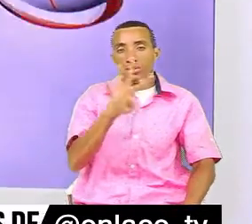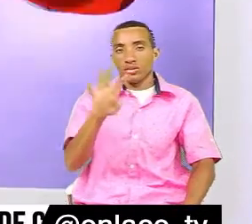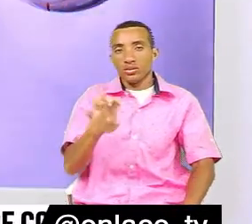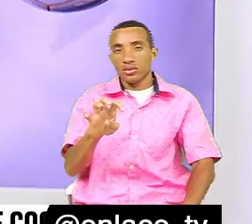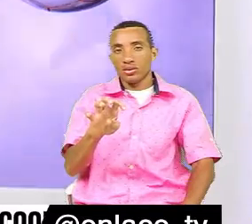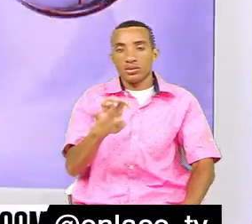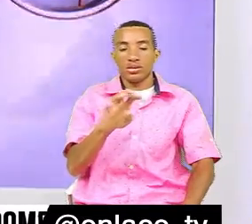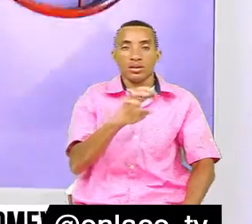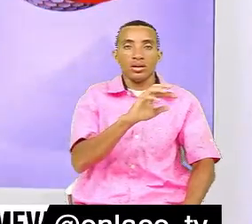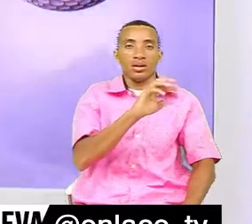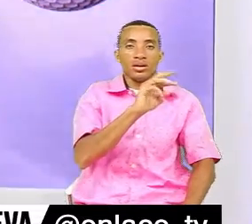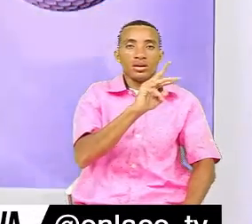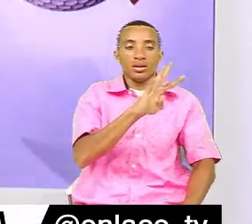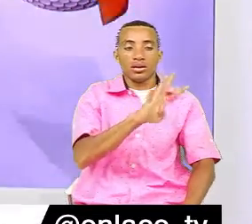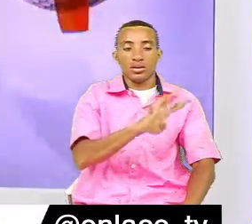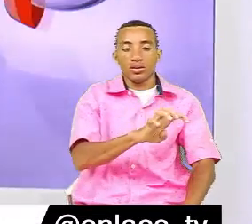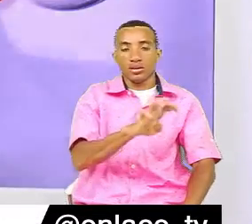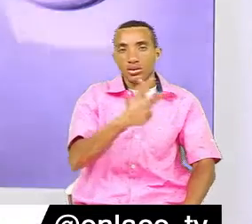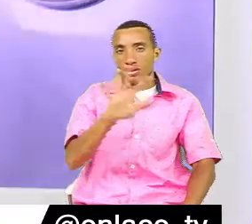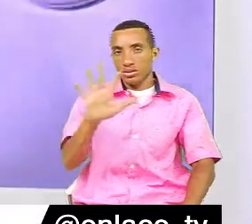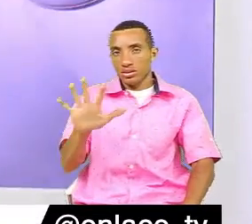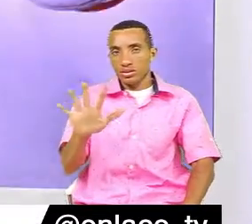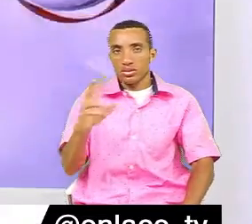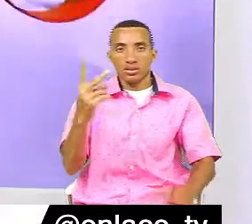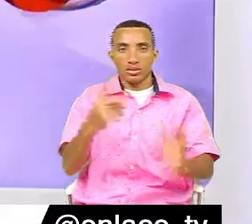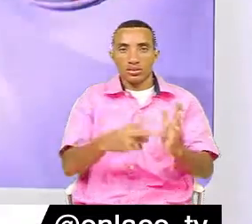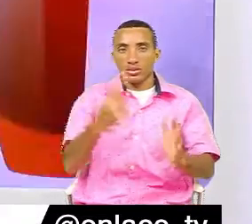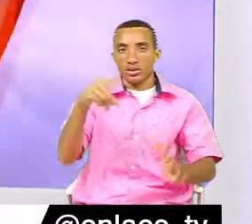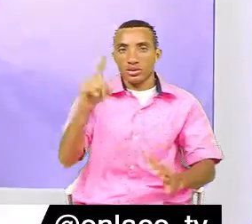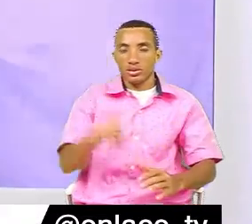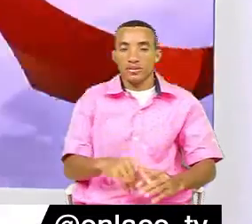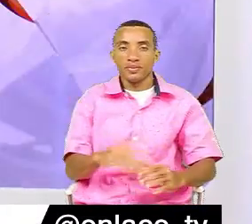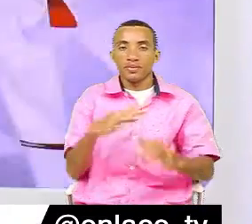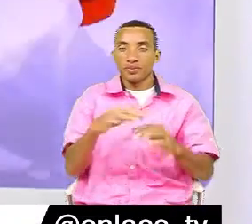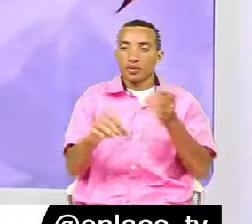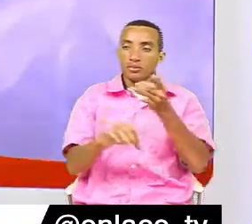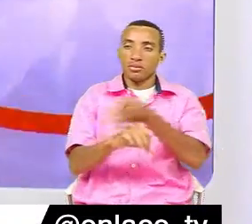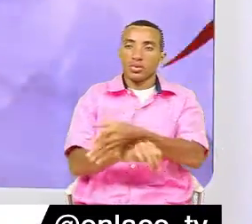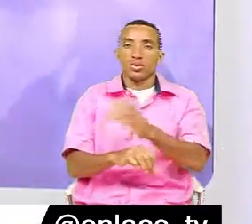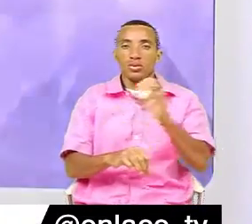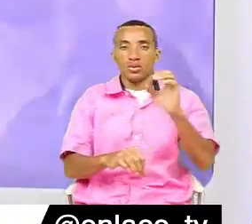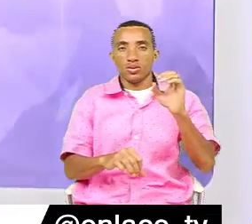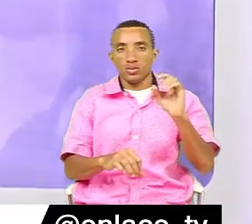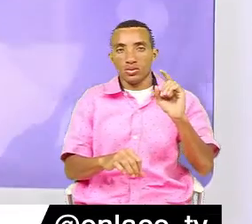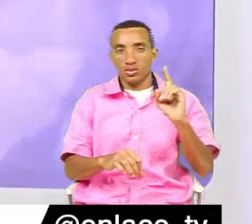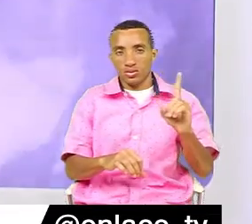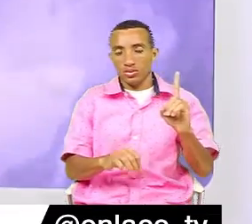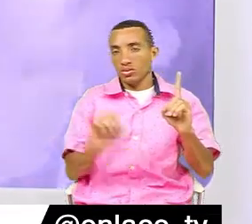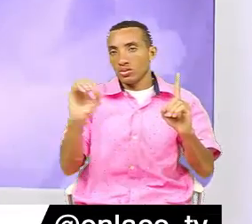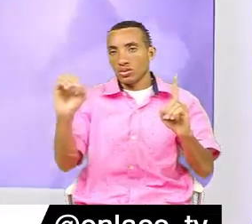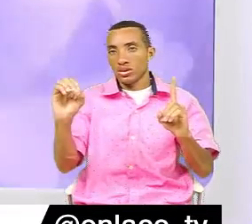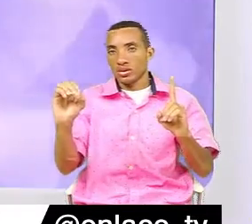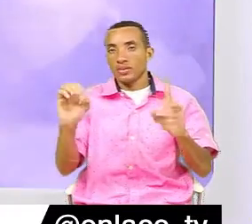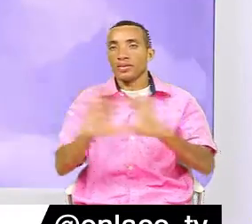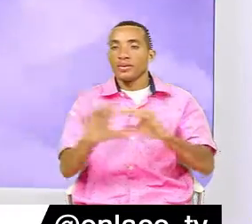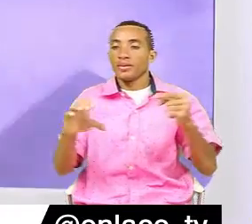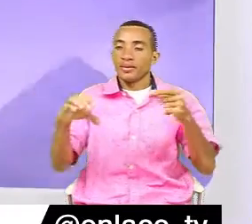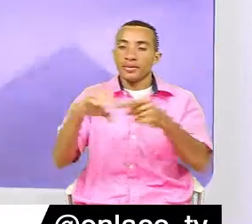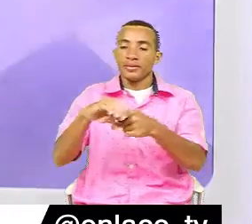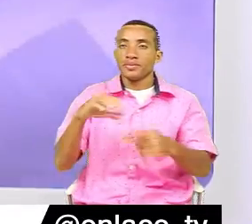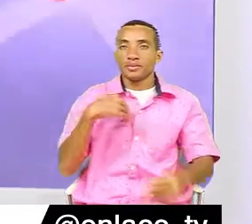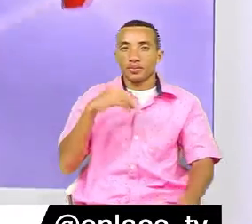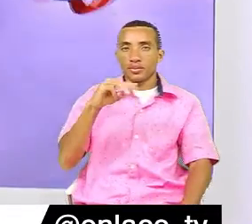título para el cuadro de la capital de la montaña. 1-0 derrotó a Independiente del Valle y con una única anotación de